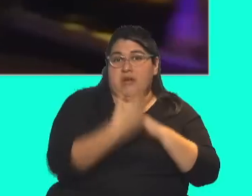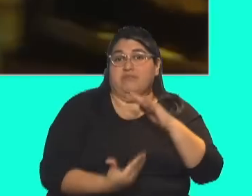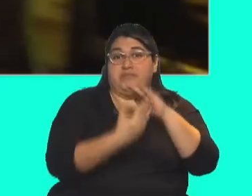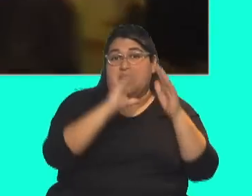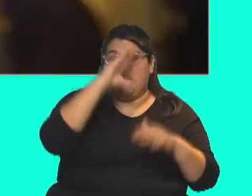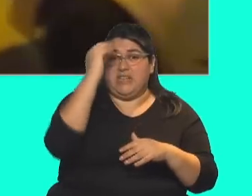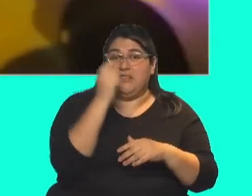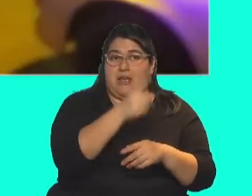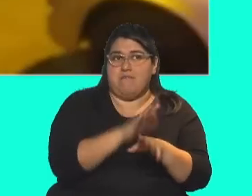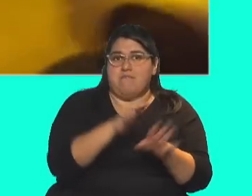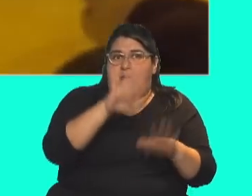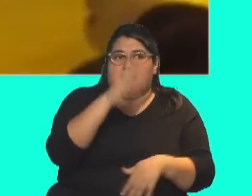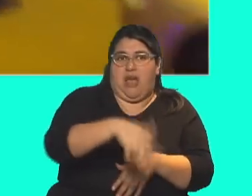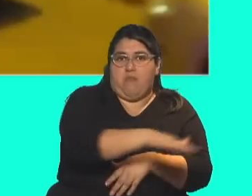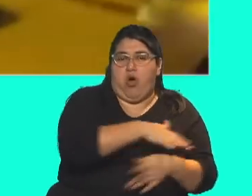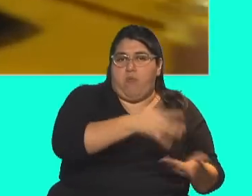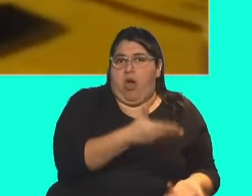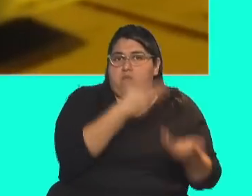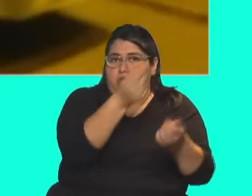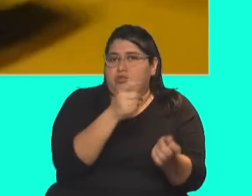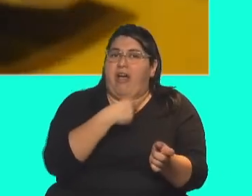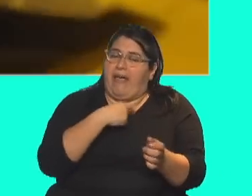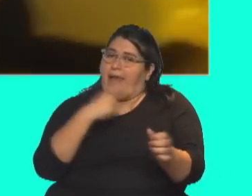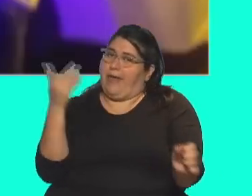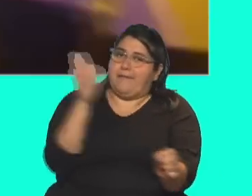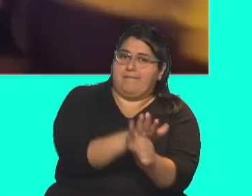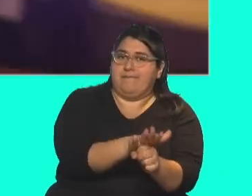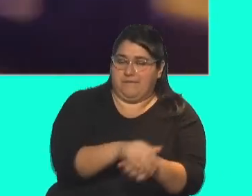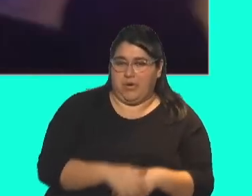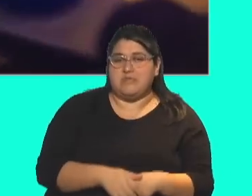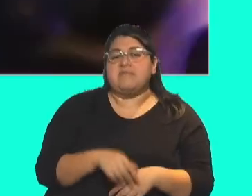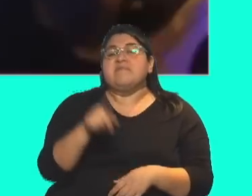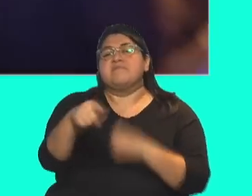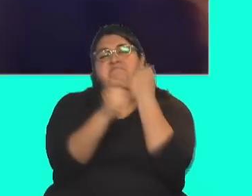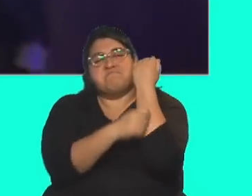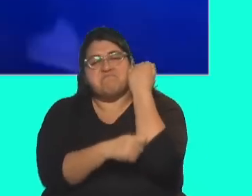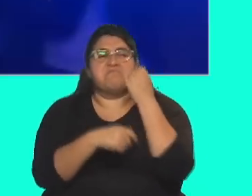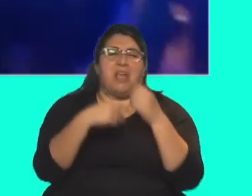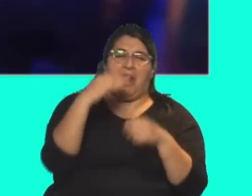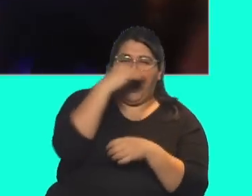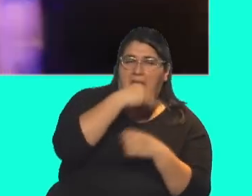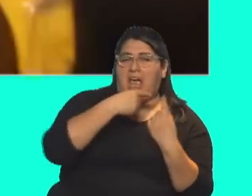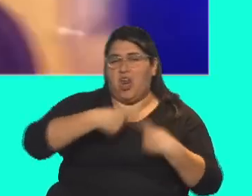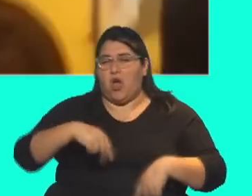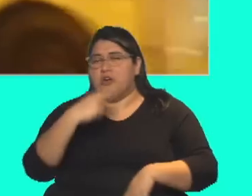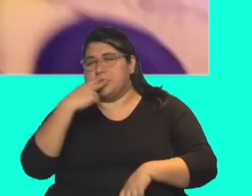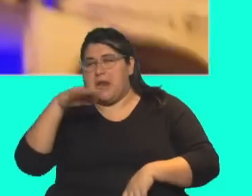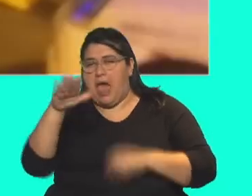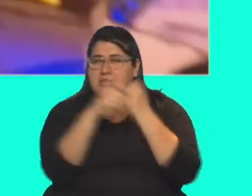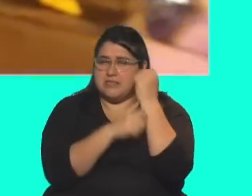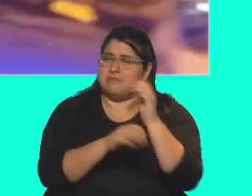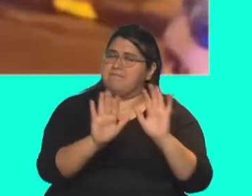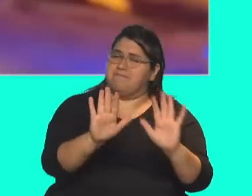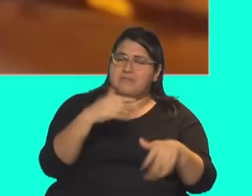fernández de kirchner más allá de que te tiene tatuado o no sé si son negros y está todo bien pero lo que hay que observar